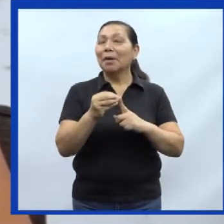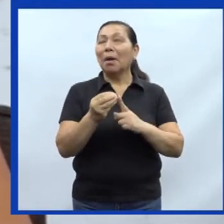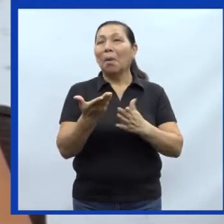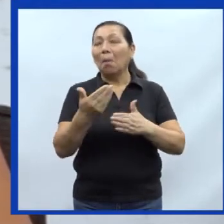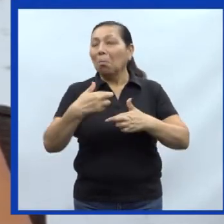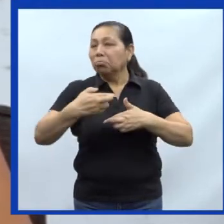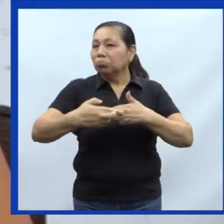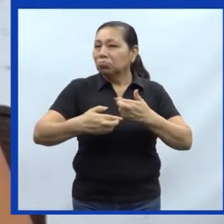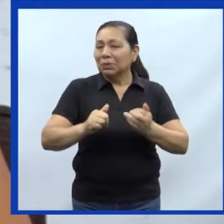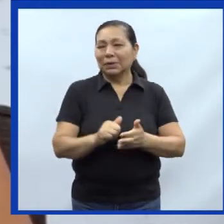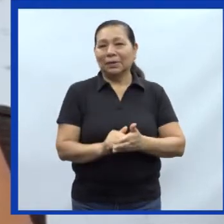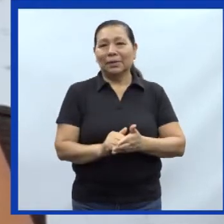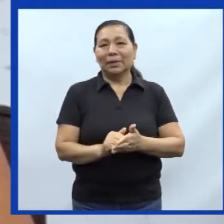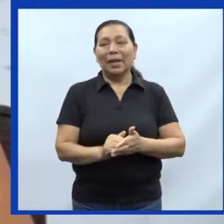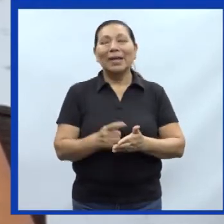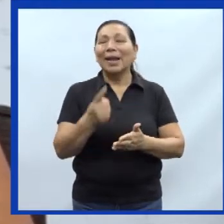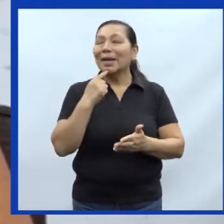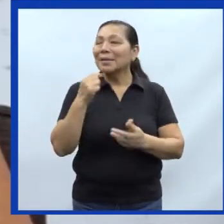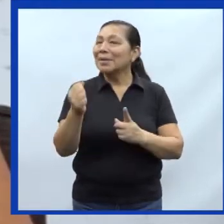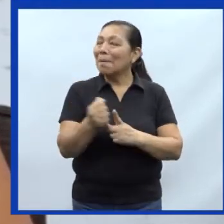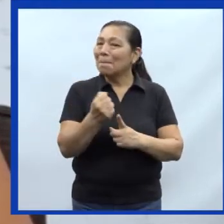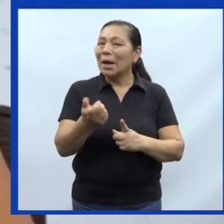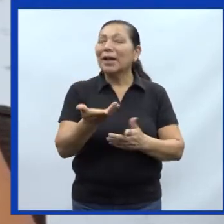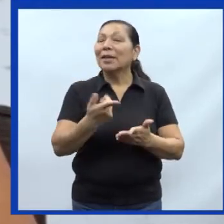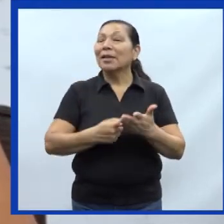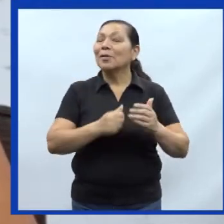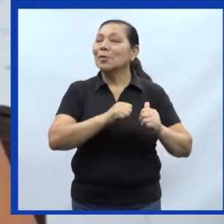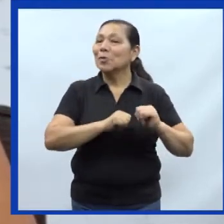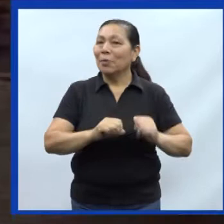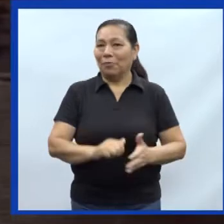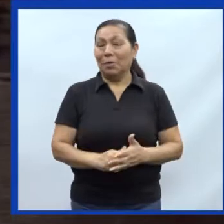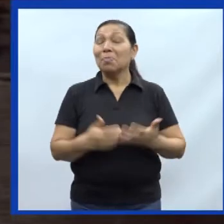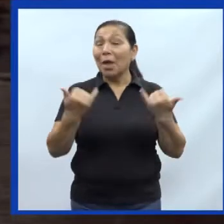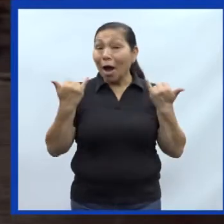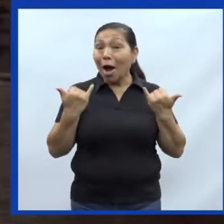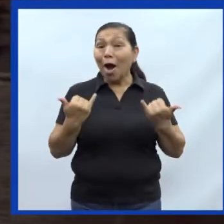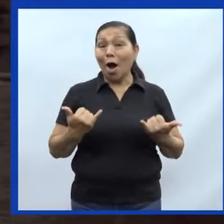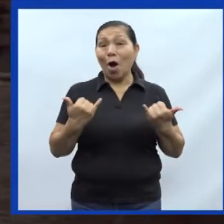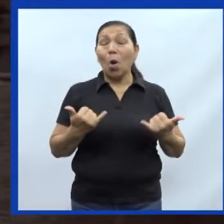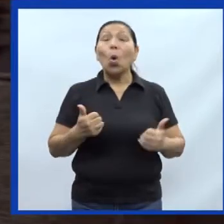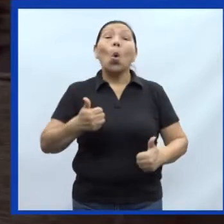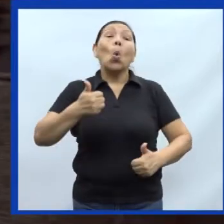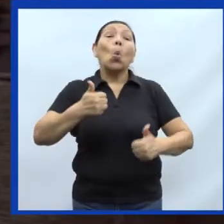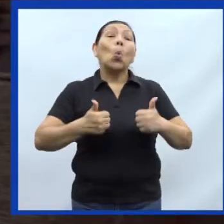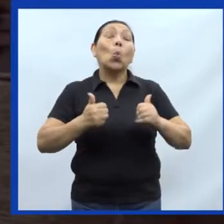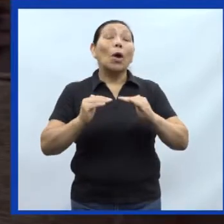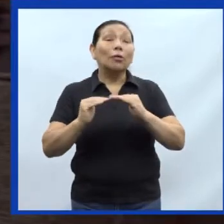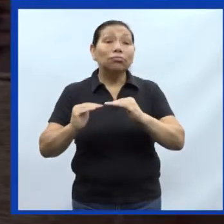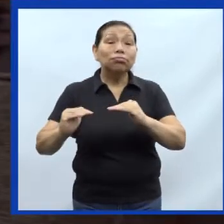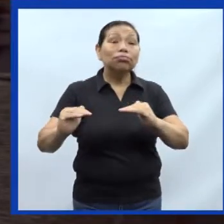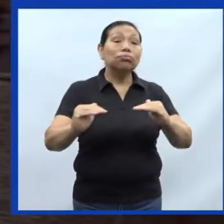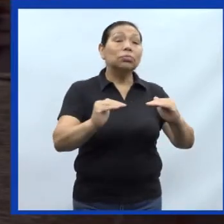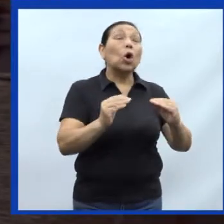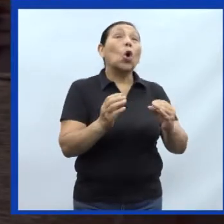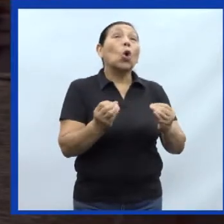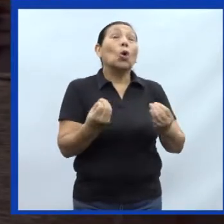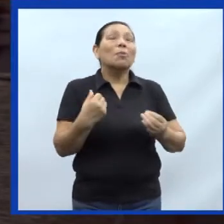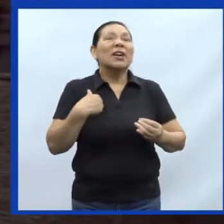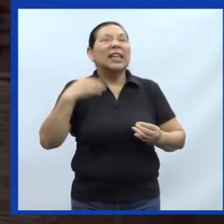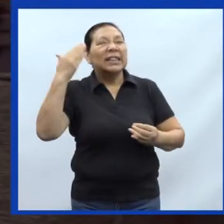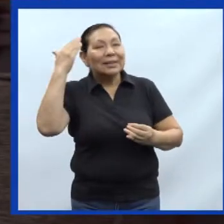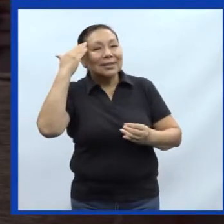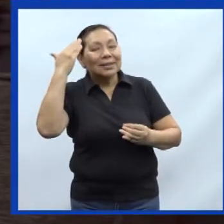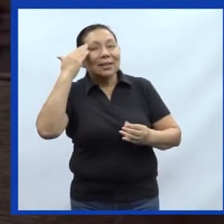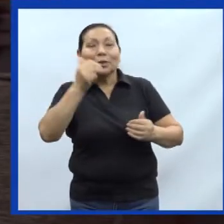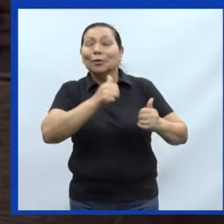términos procesales, es el perjudicado o afectado. Ahora está, ¿cuáles son los parámetros? ¿Cómo sé quién se